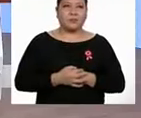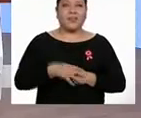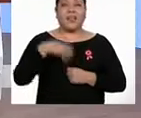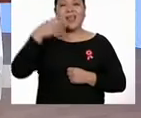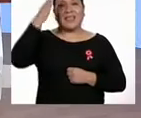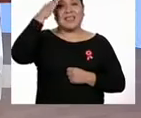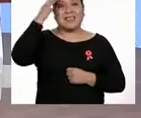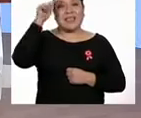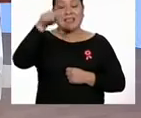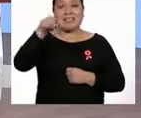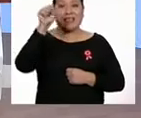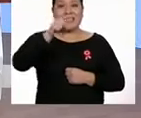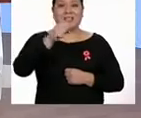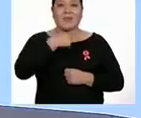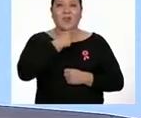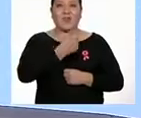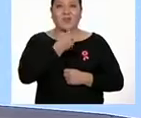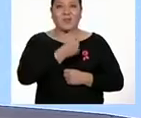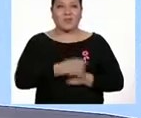Ya sé, este sí me gusta.